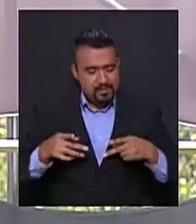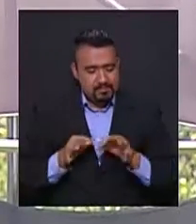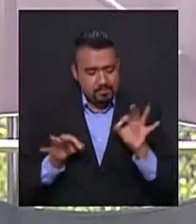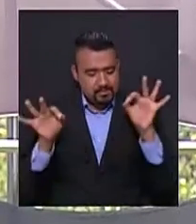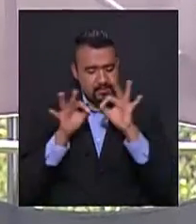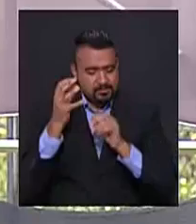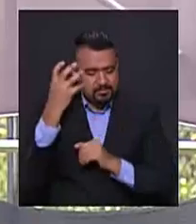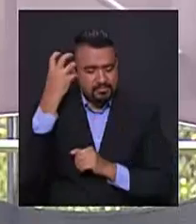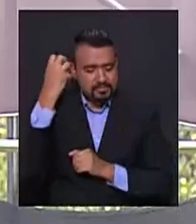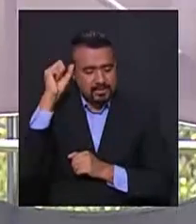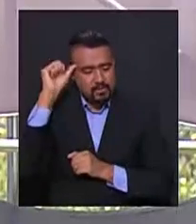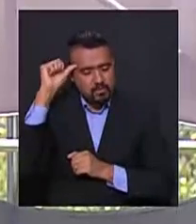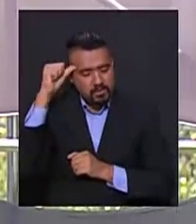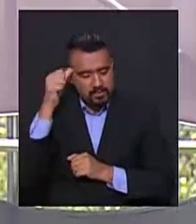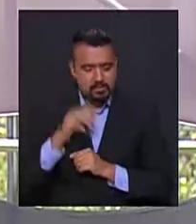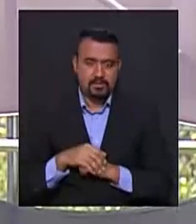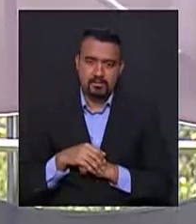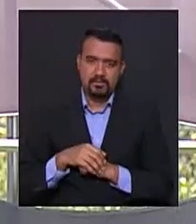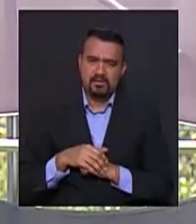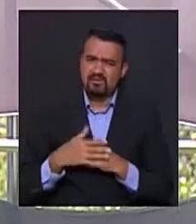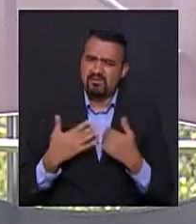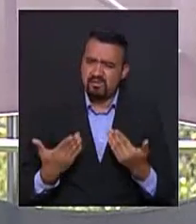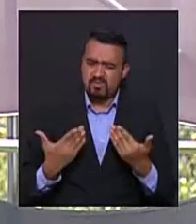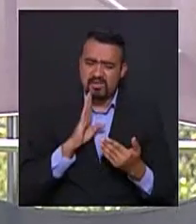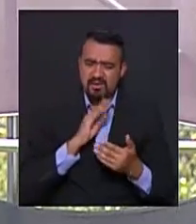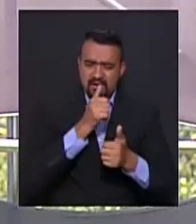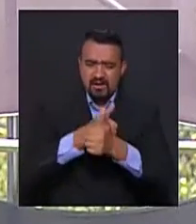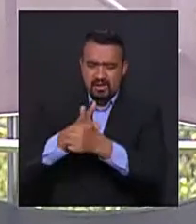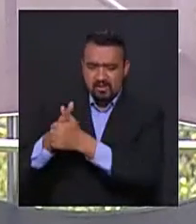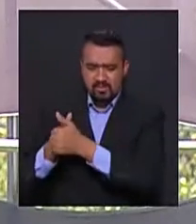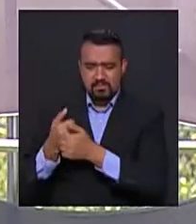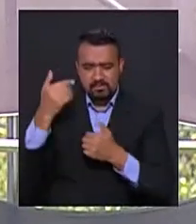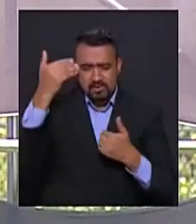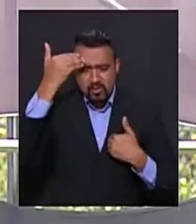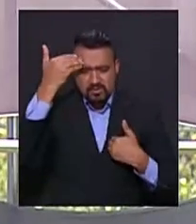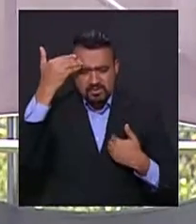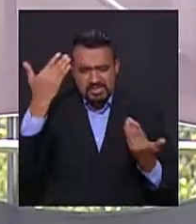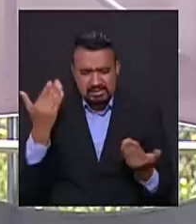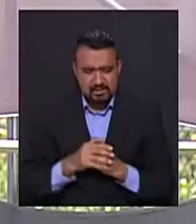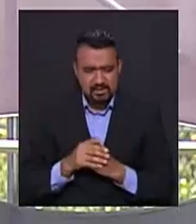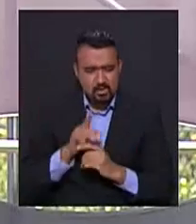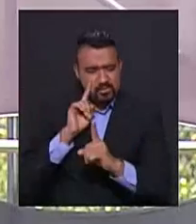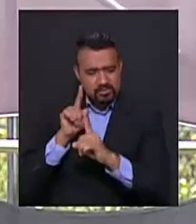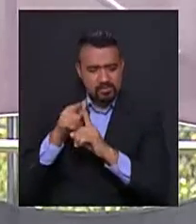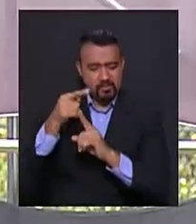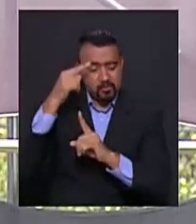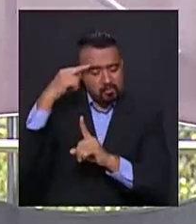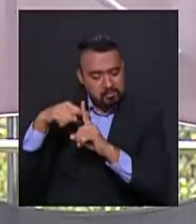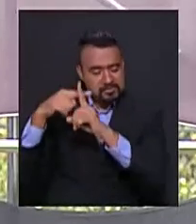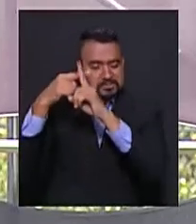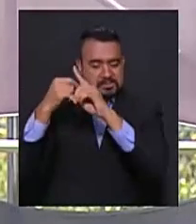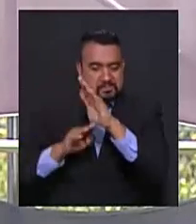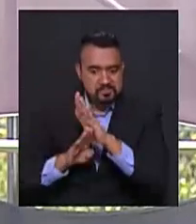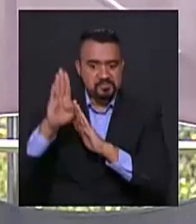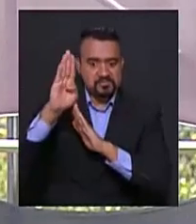Es un día para preguntarnos de dónde viene nuestra concepción del éxito, de la belleza, de